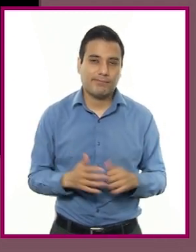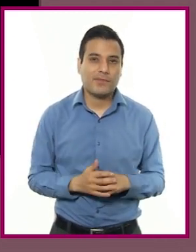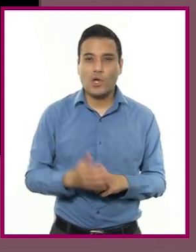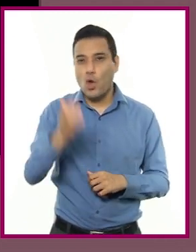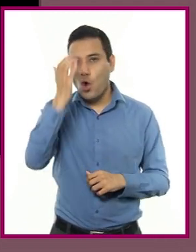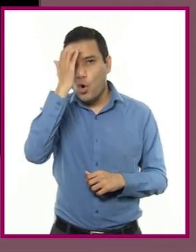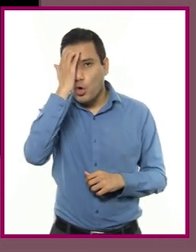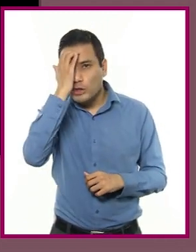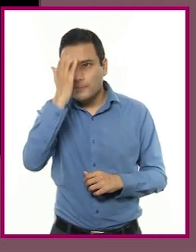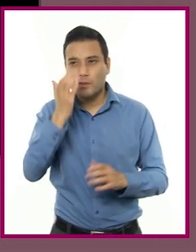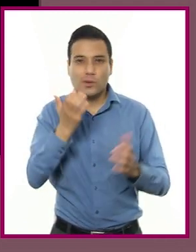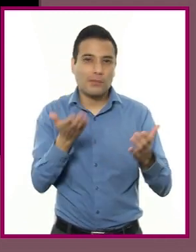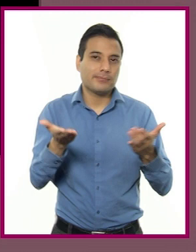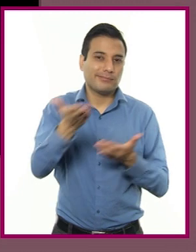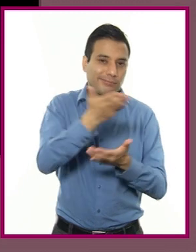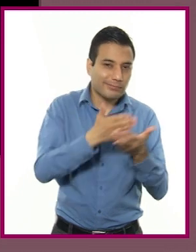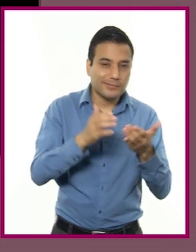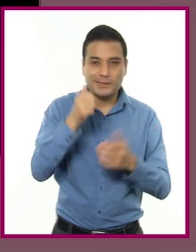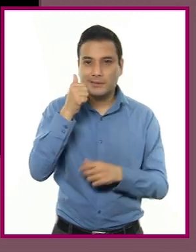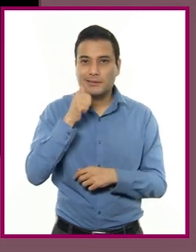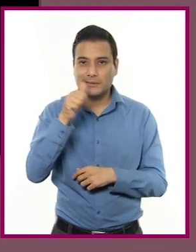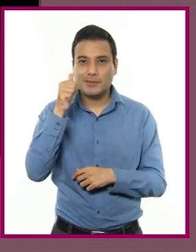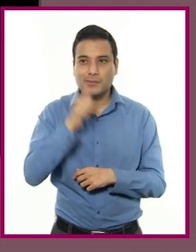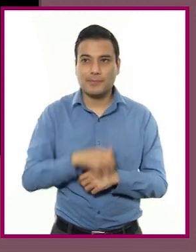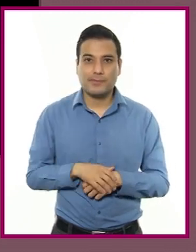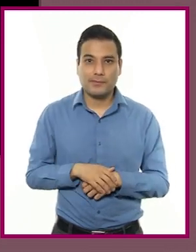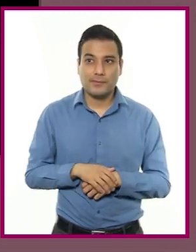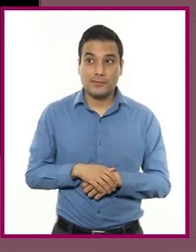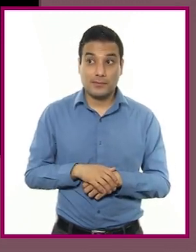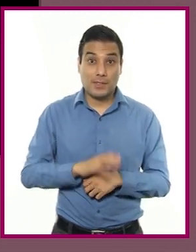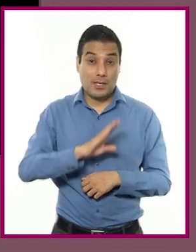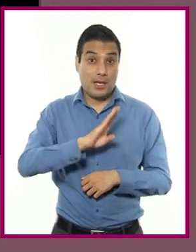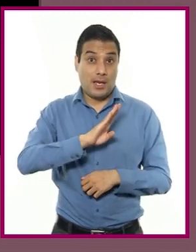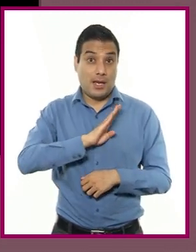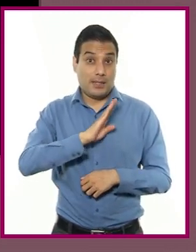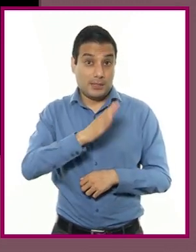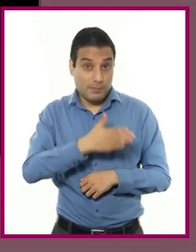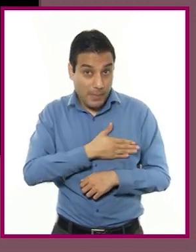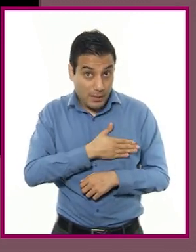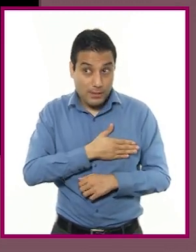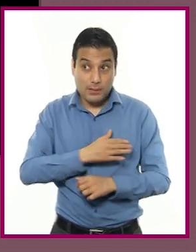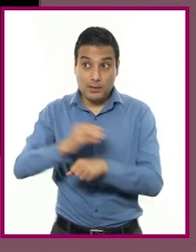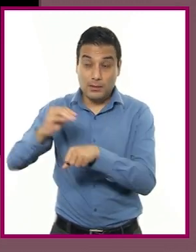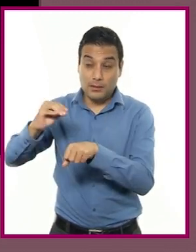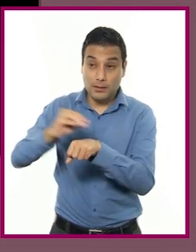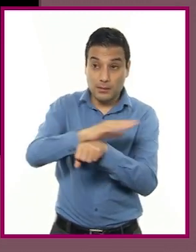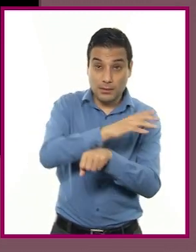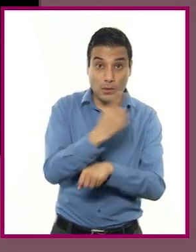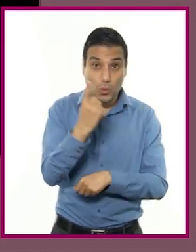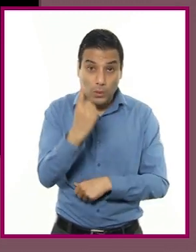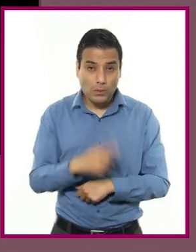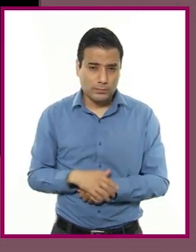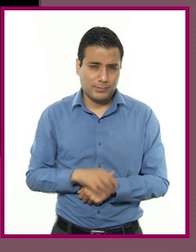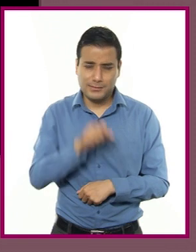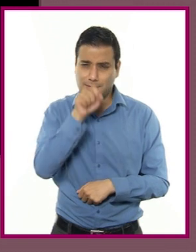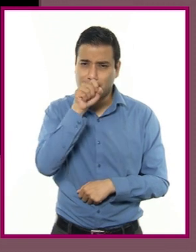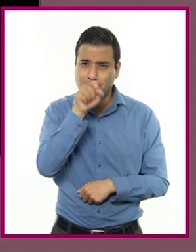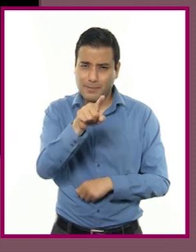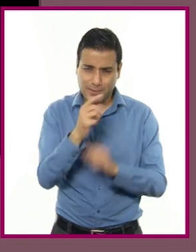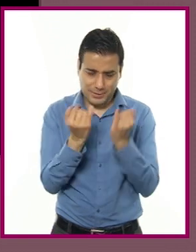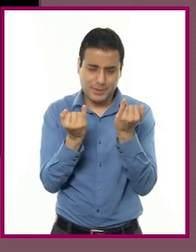más el mestizaje fue de un lado, sino que también hubo una ida hacia